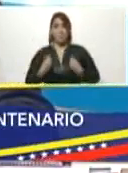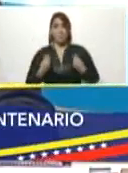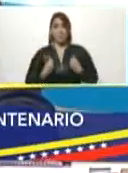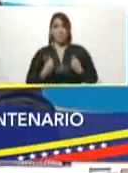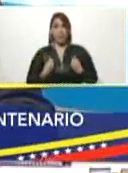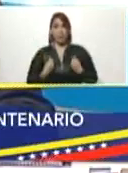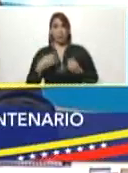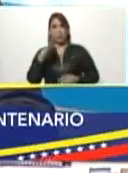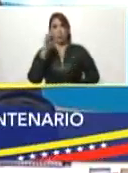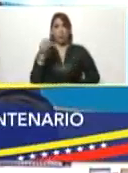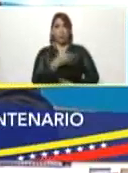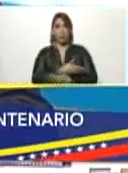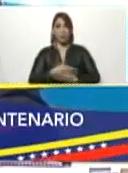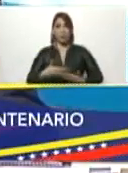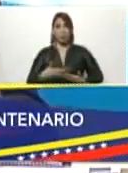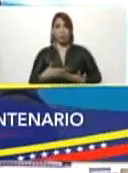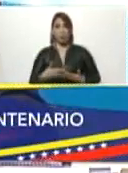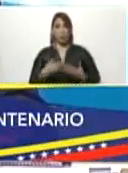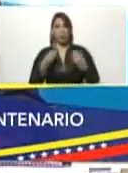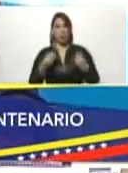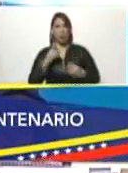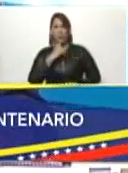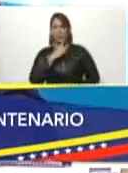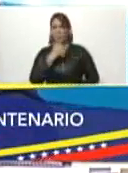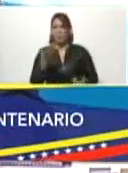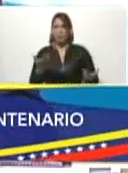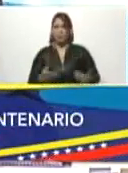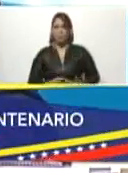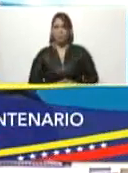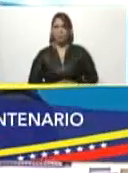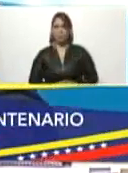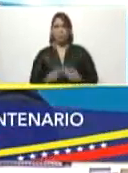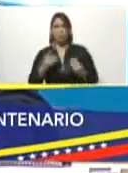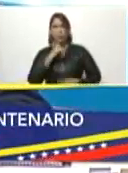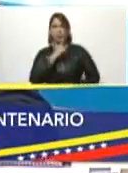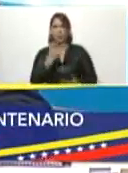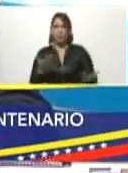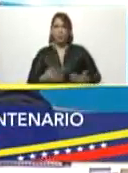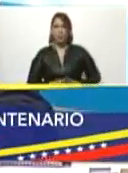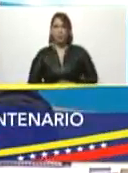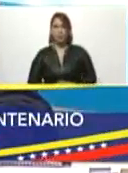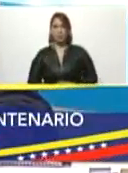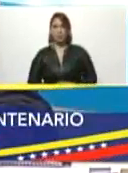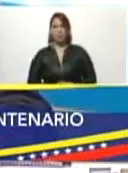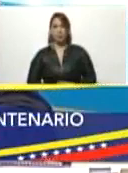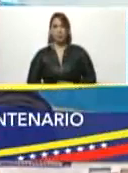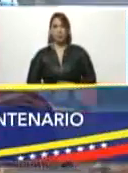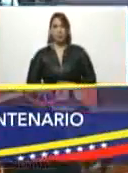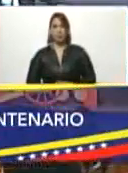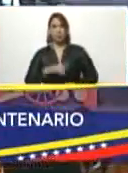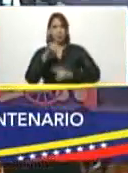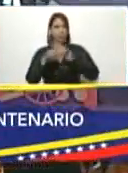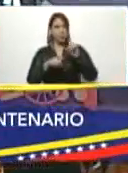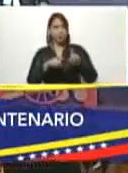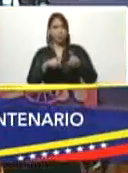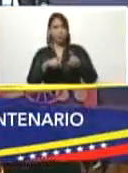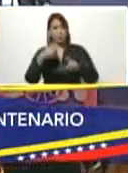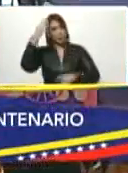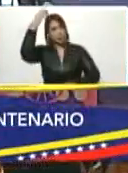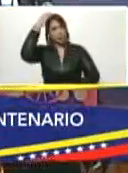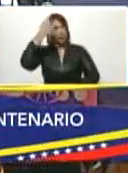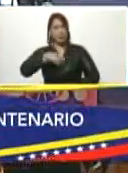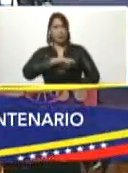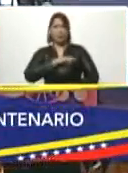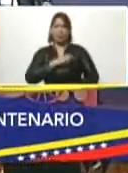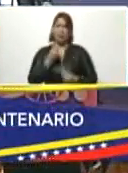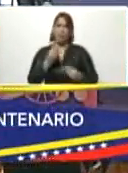millones. ¿Cómo se llama eso? ¿Cómo se llama? ¿No? Le preguntamos al rey de España, ¿cómo